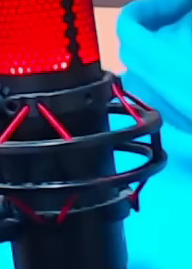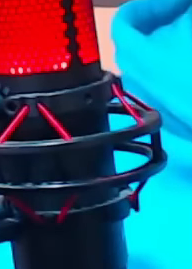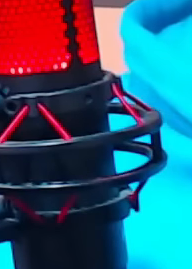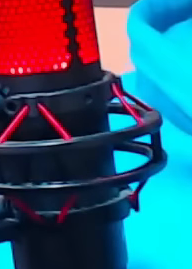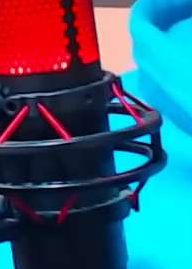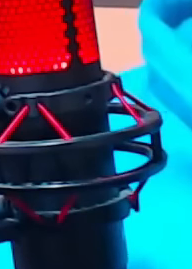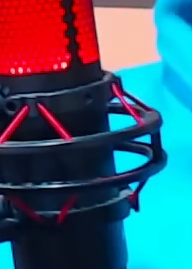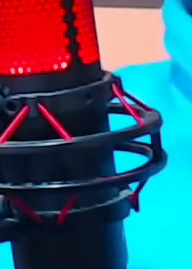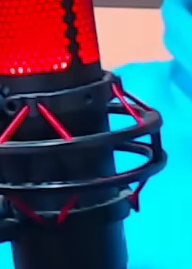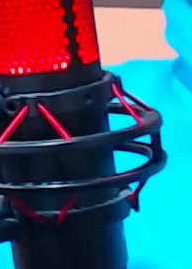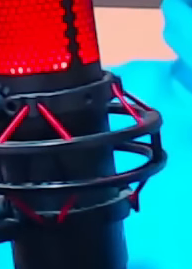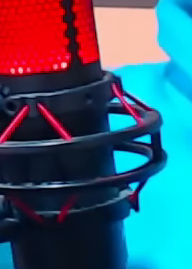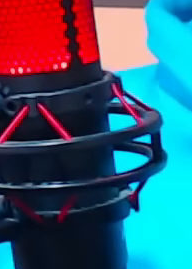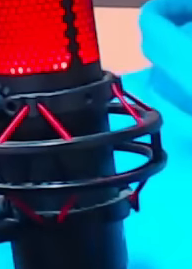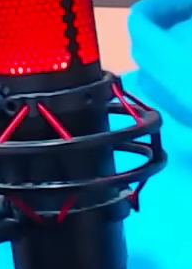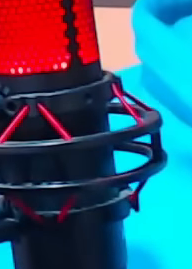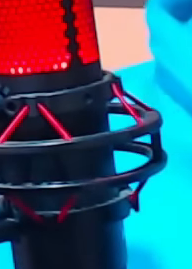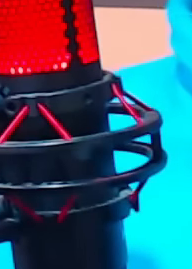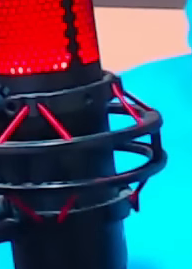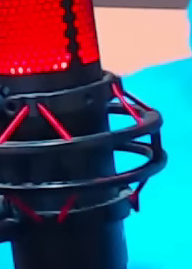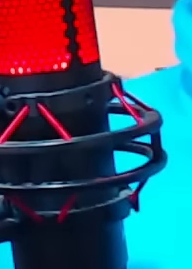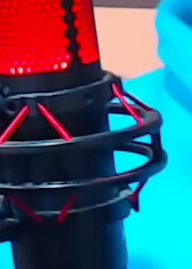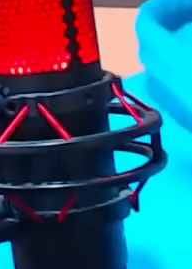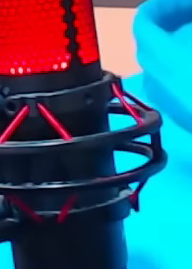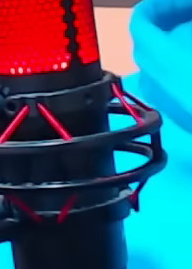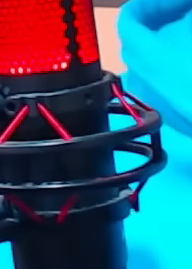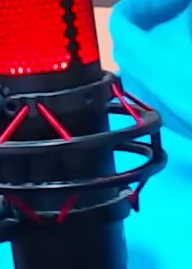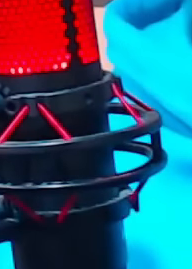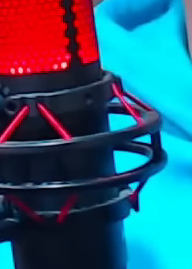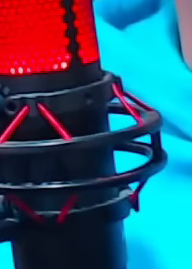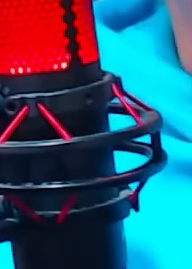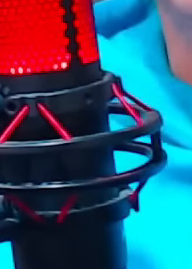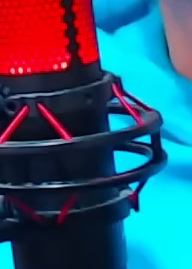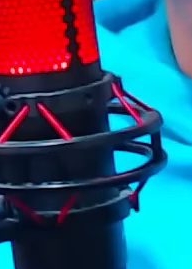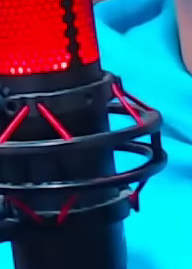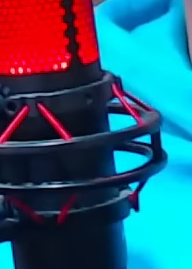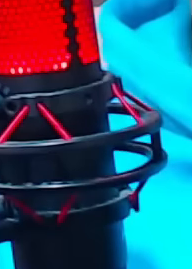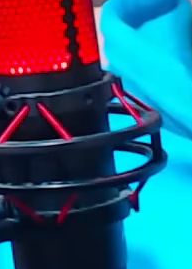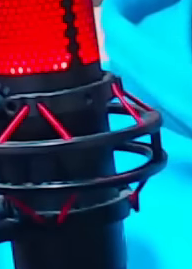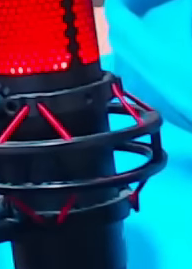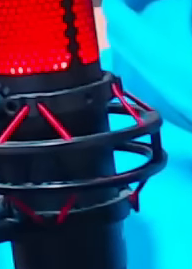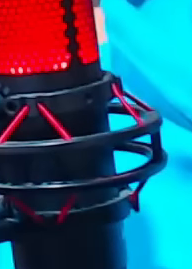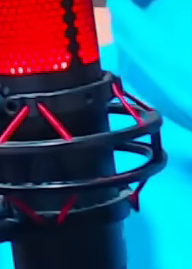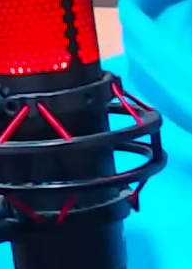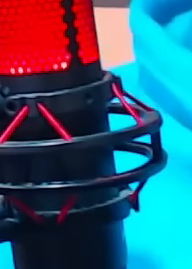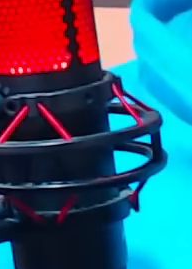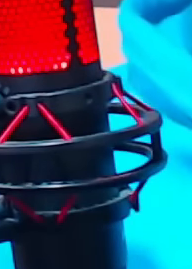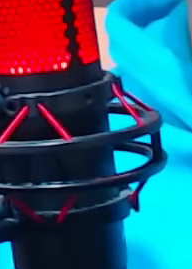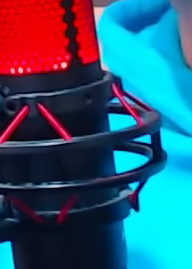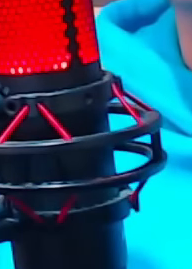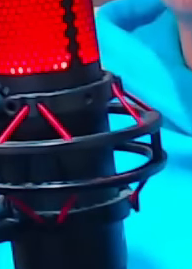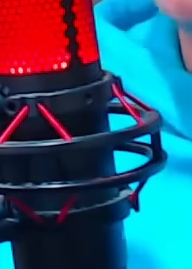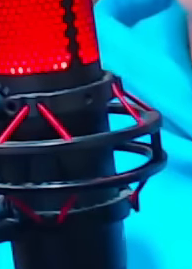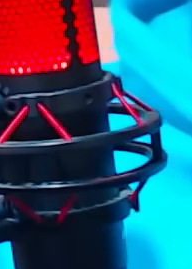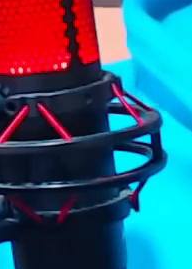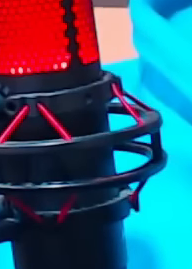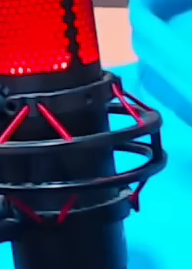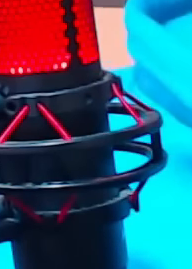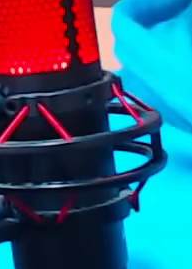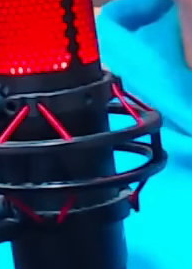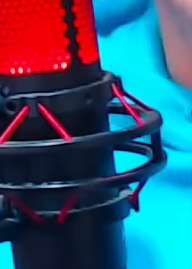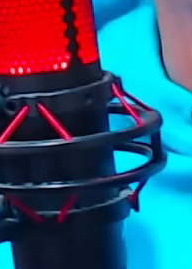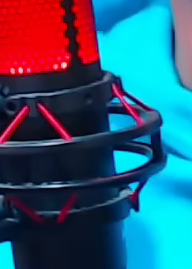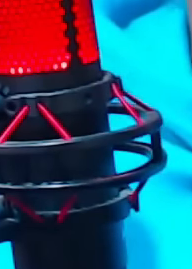comentarios qué les pareció el video y más recomendaciones de momentos del desfile del 21 de mayo